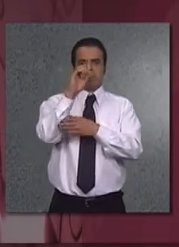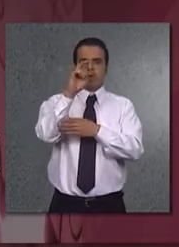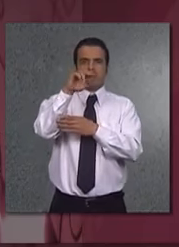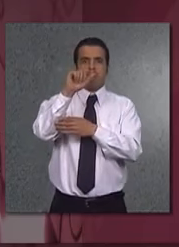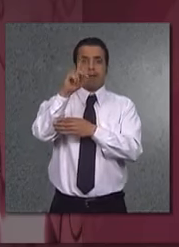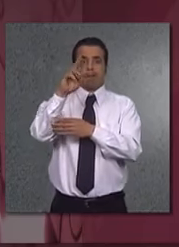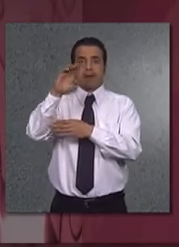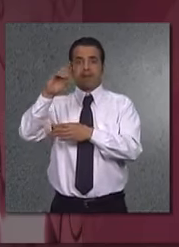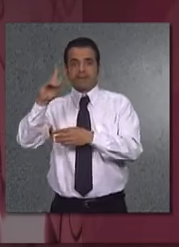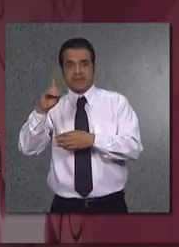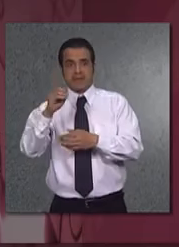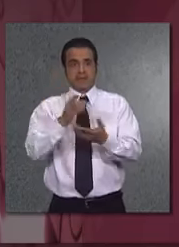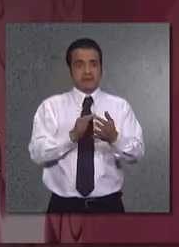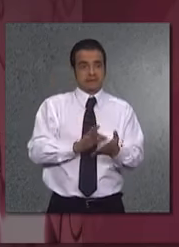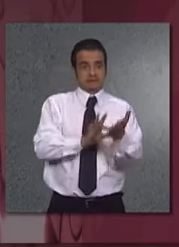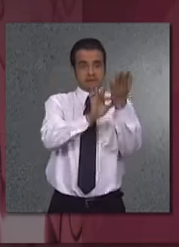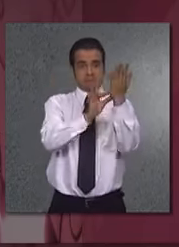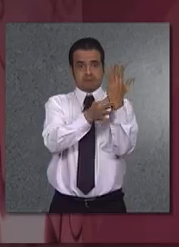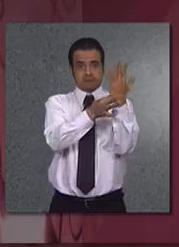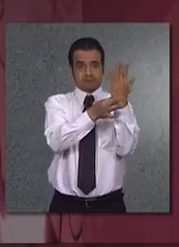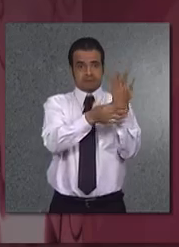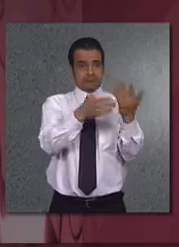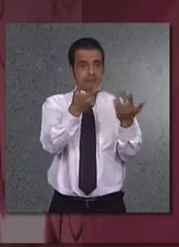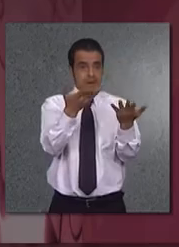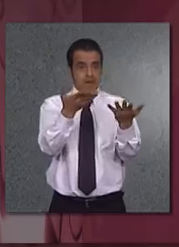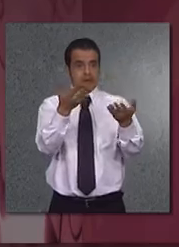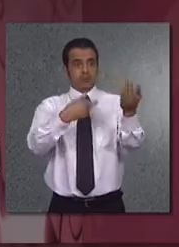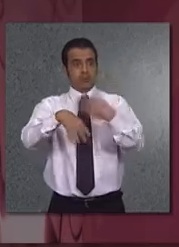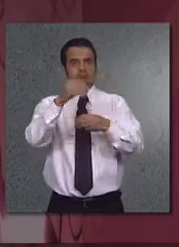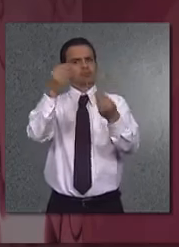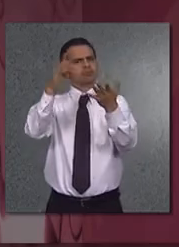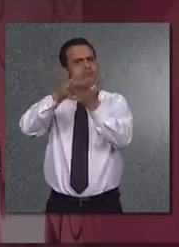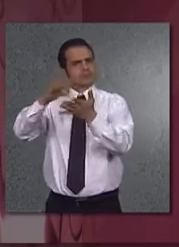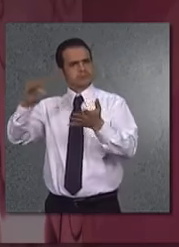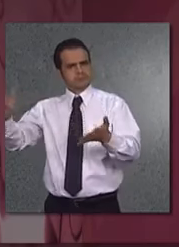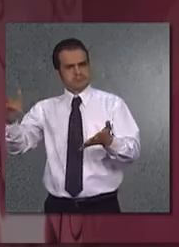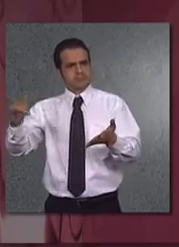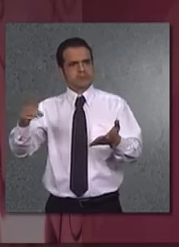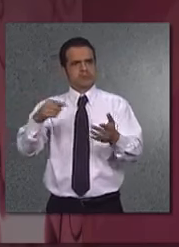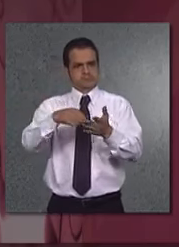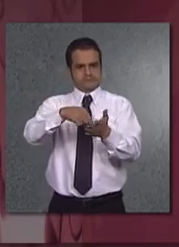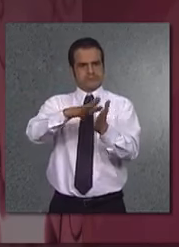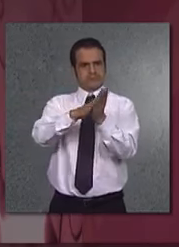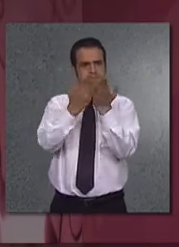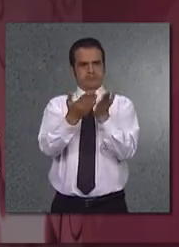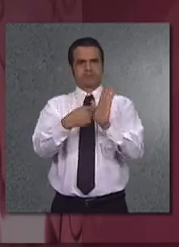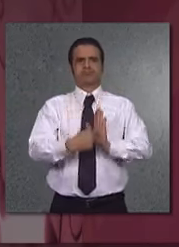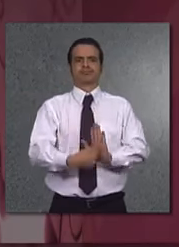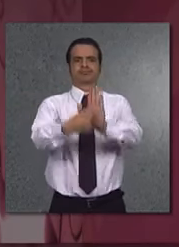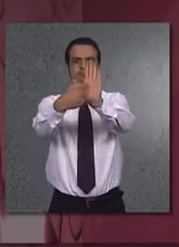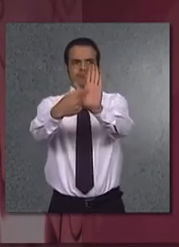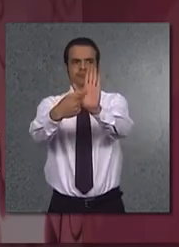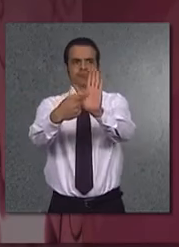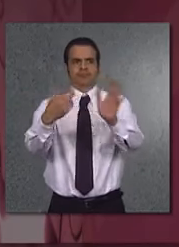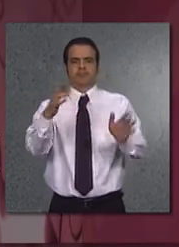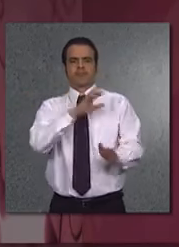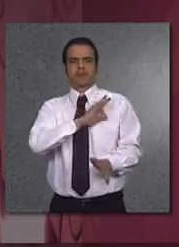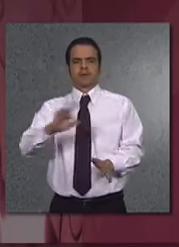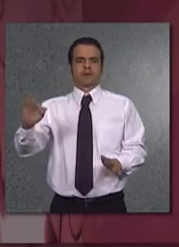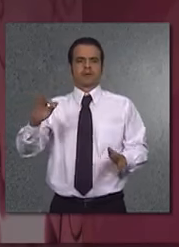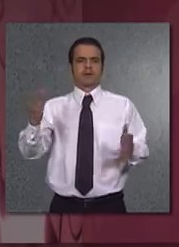que quien quiera pueda estar brindada por parte del CONAPRED en este sentido, Les agradecemos junto con